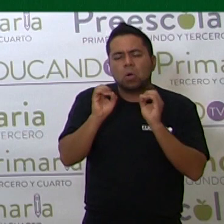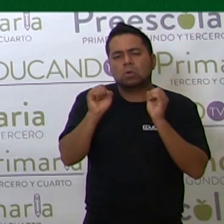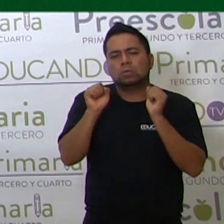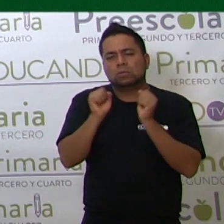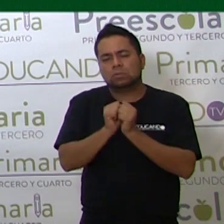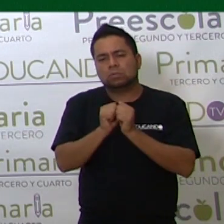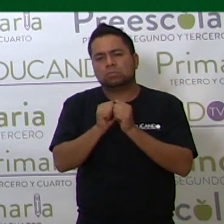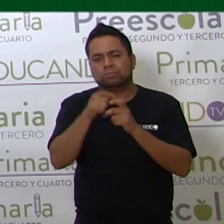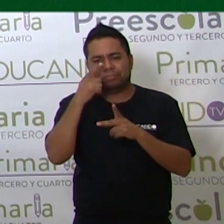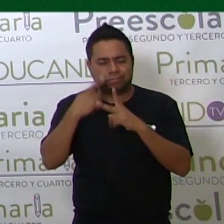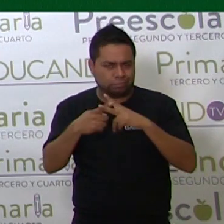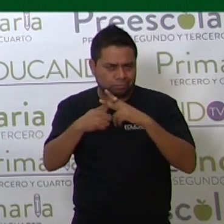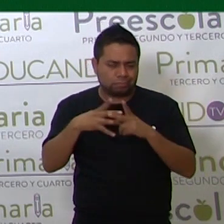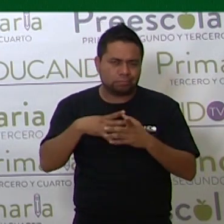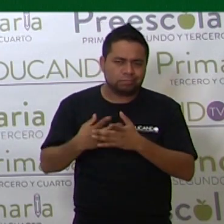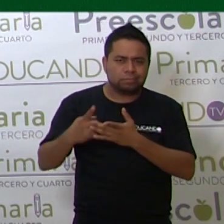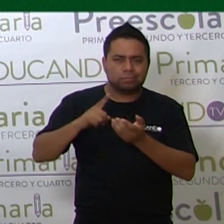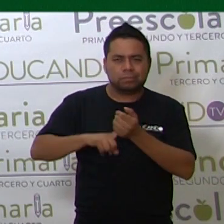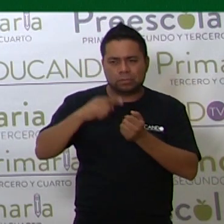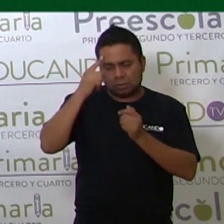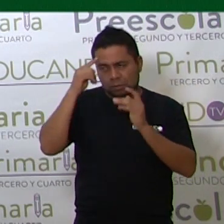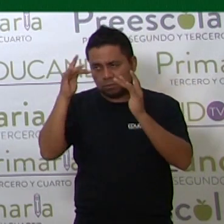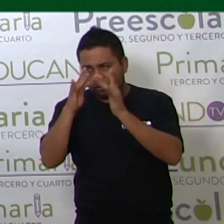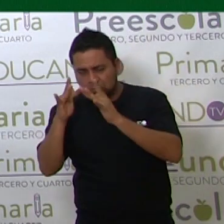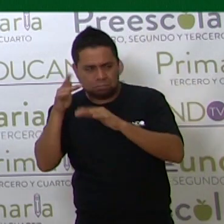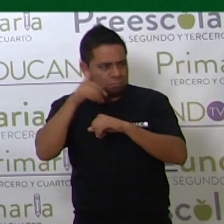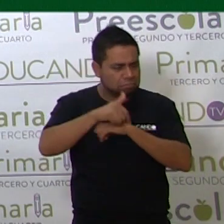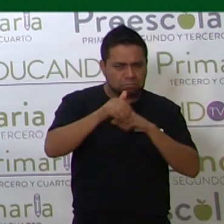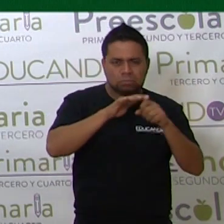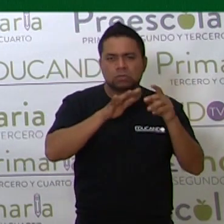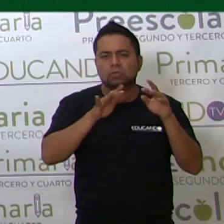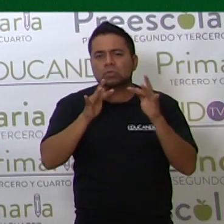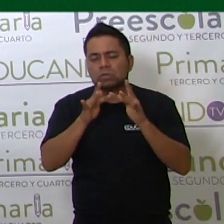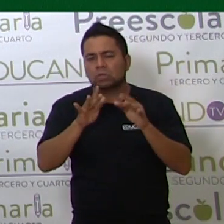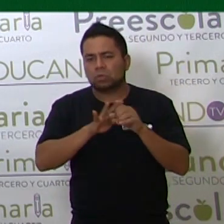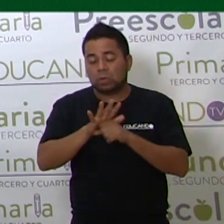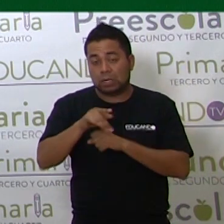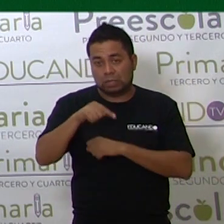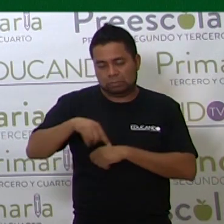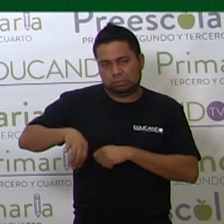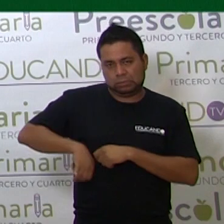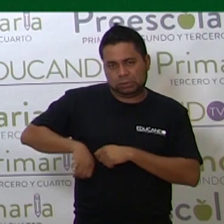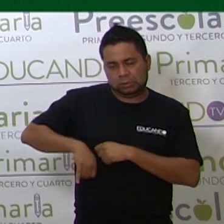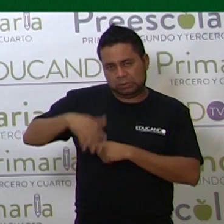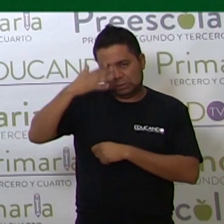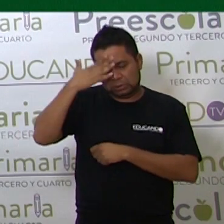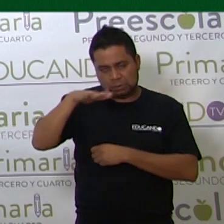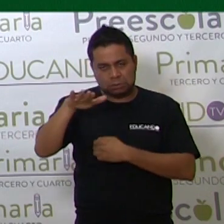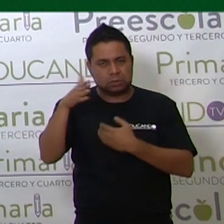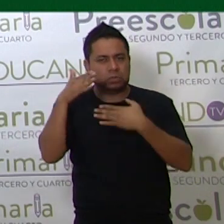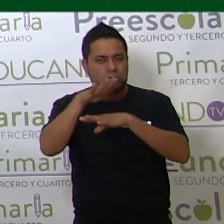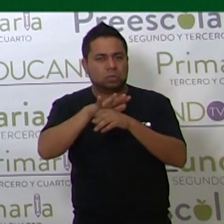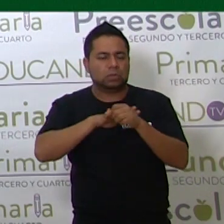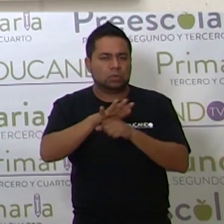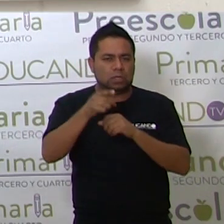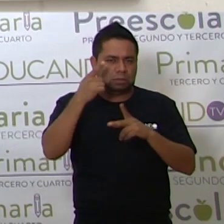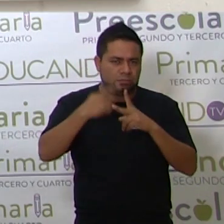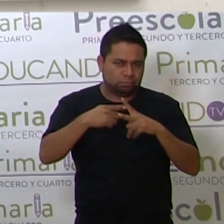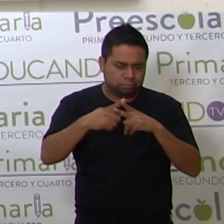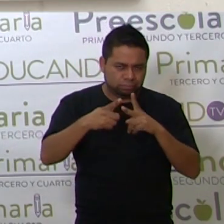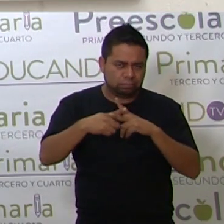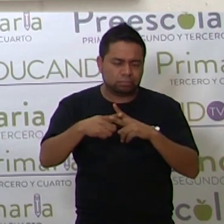estadística que tienen entre sí en este caso nos interesa tener un conocimiento sobre estadística